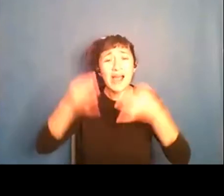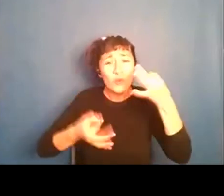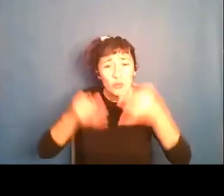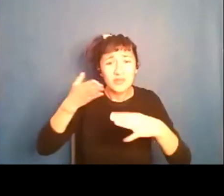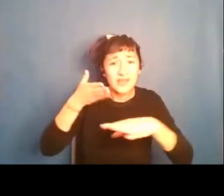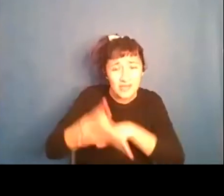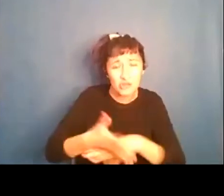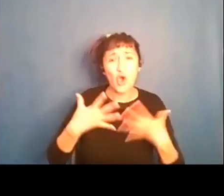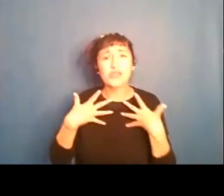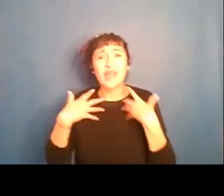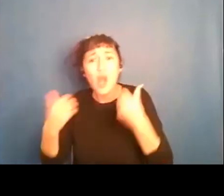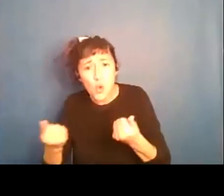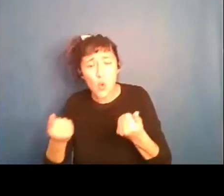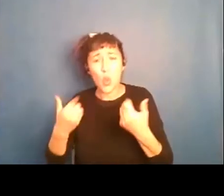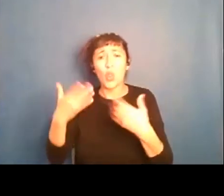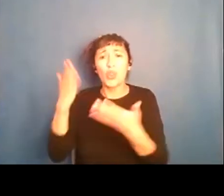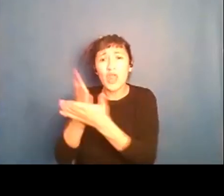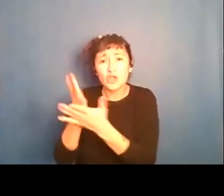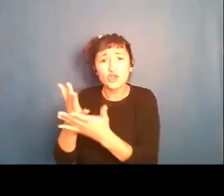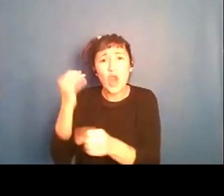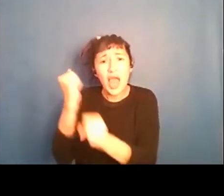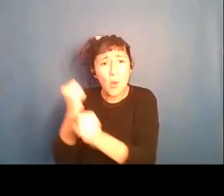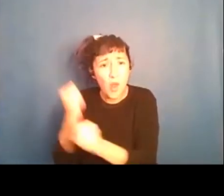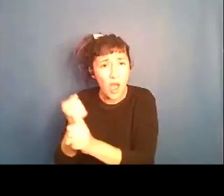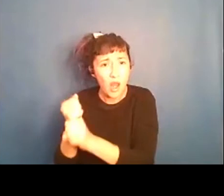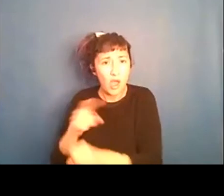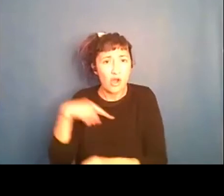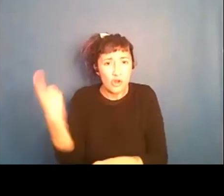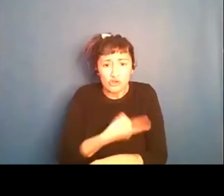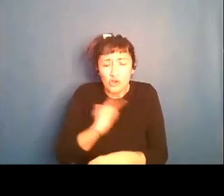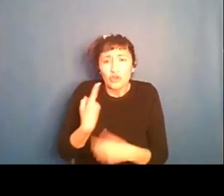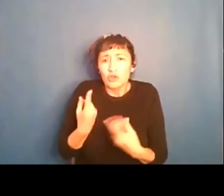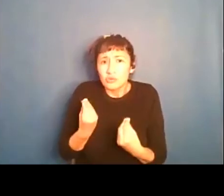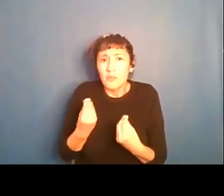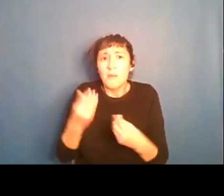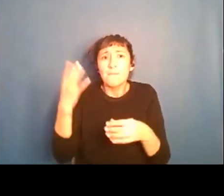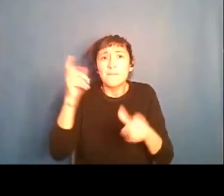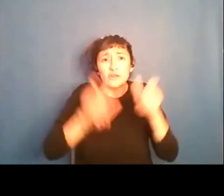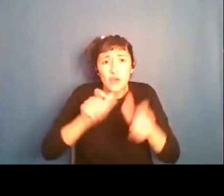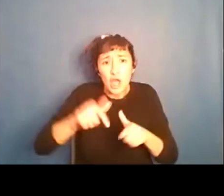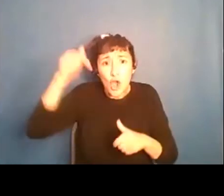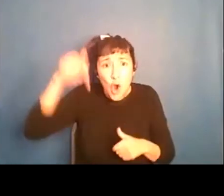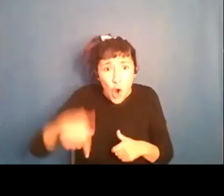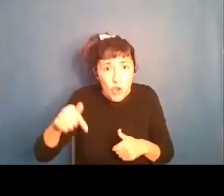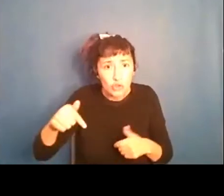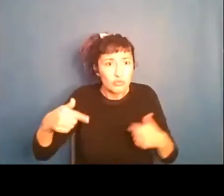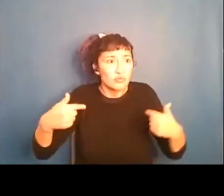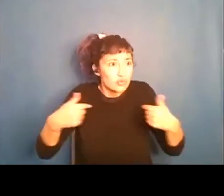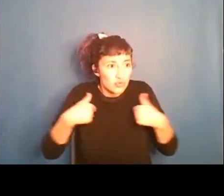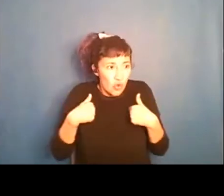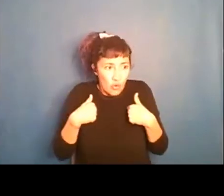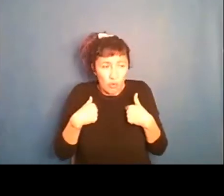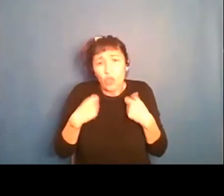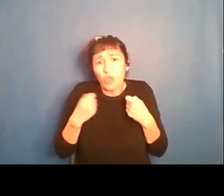laboral. sexuales. Nosotros somos personas que hoy por hoy, yo puedo dar un simple ejemplo, tengo